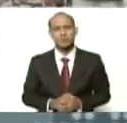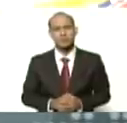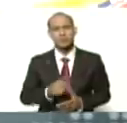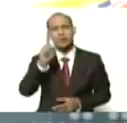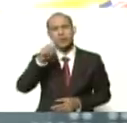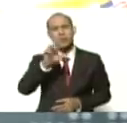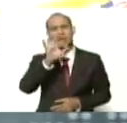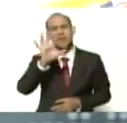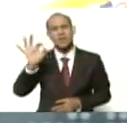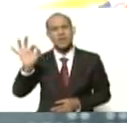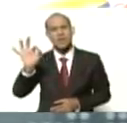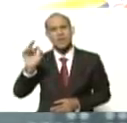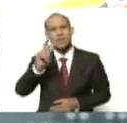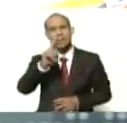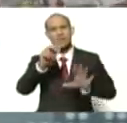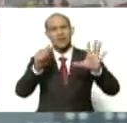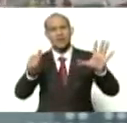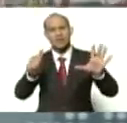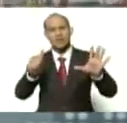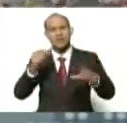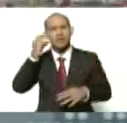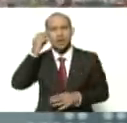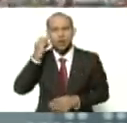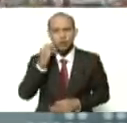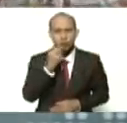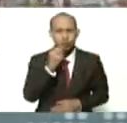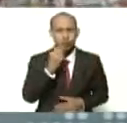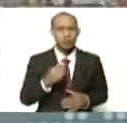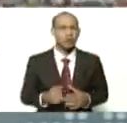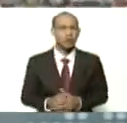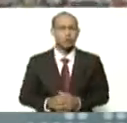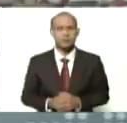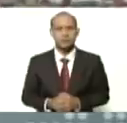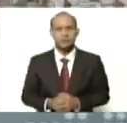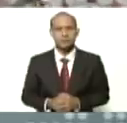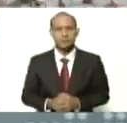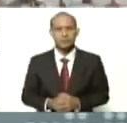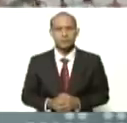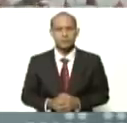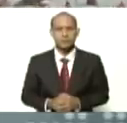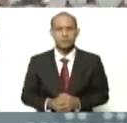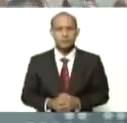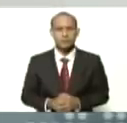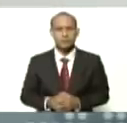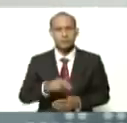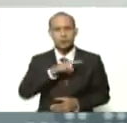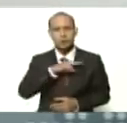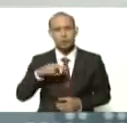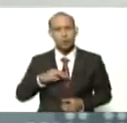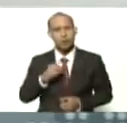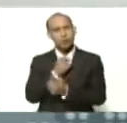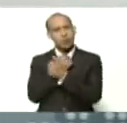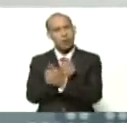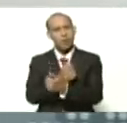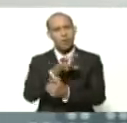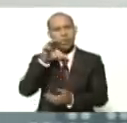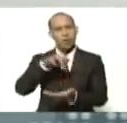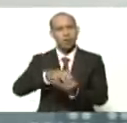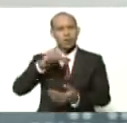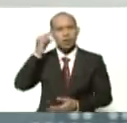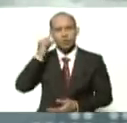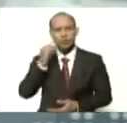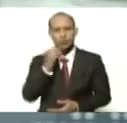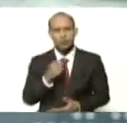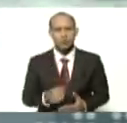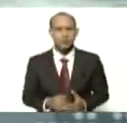1526 en sucre el gran estado de la pesca del país nuestro amado estado sucre en el oriente del